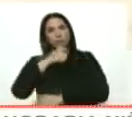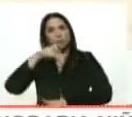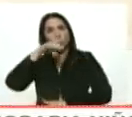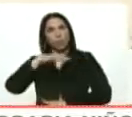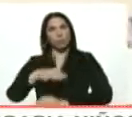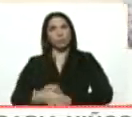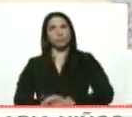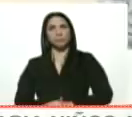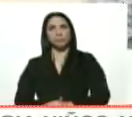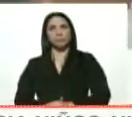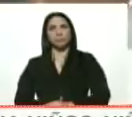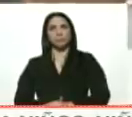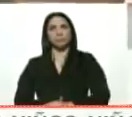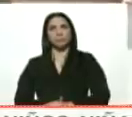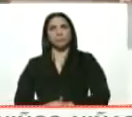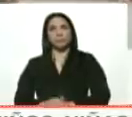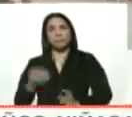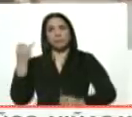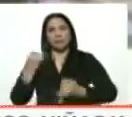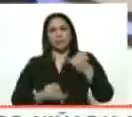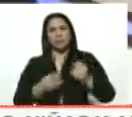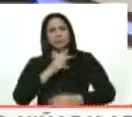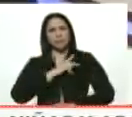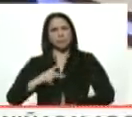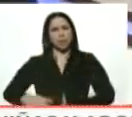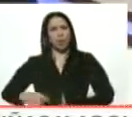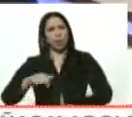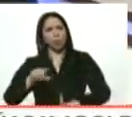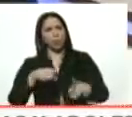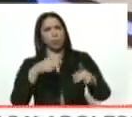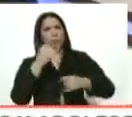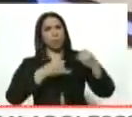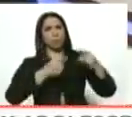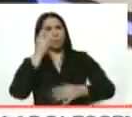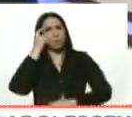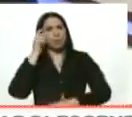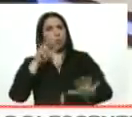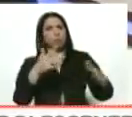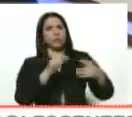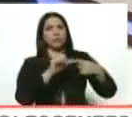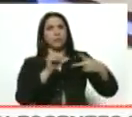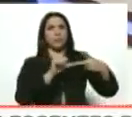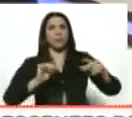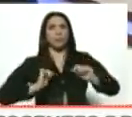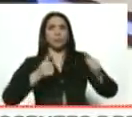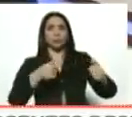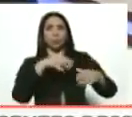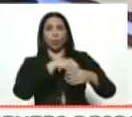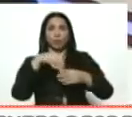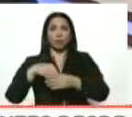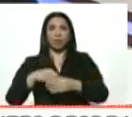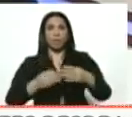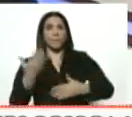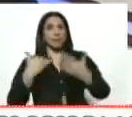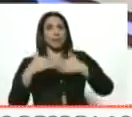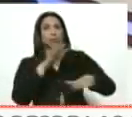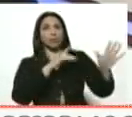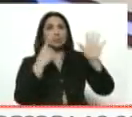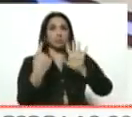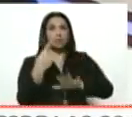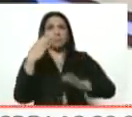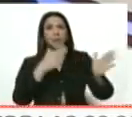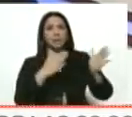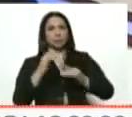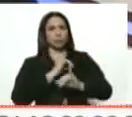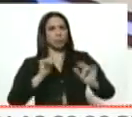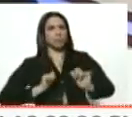pueblo. Finalmente, vicepresidenta, hoy se cumple el último día de la octava semana de que comenzó esta cuarentena, el pasado 16 de marzo.